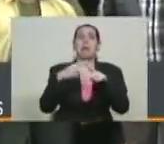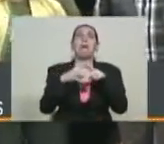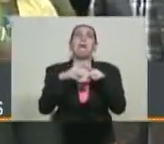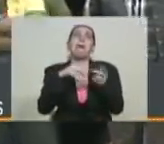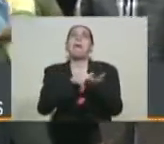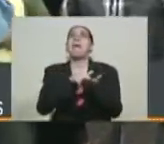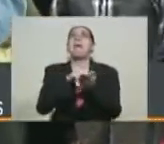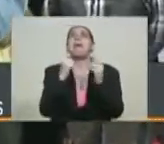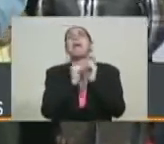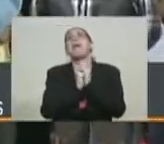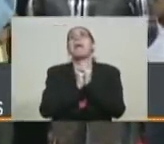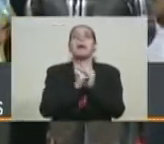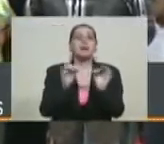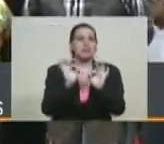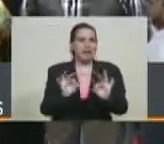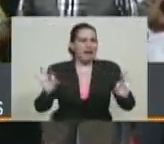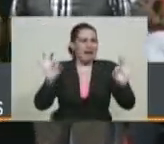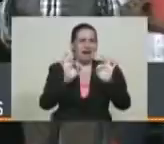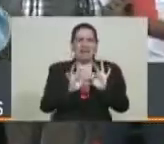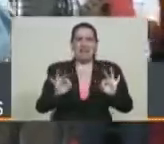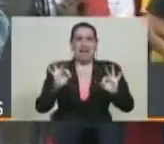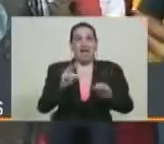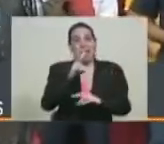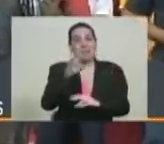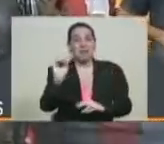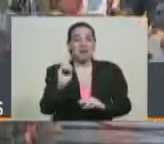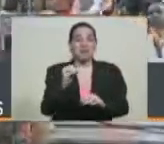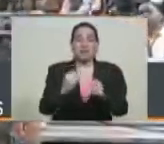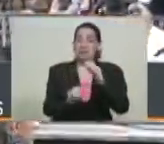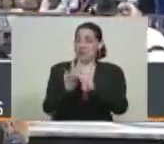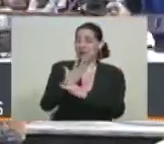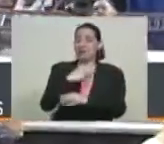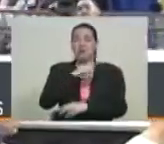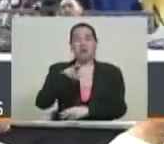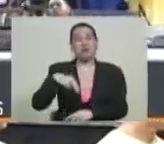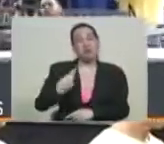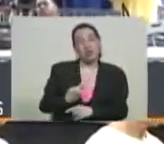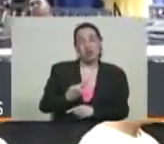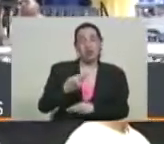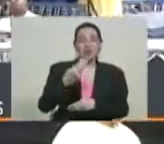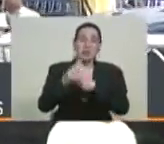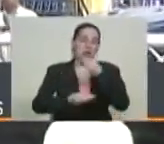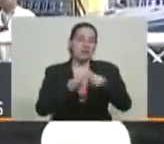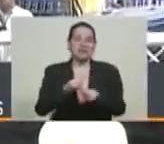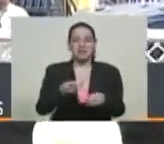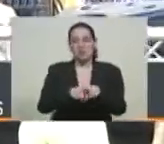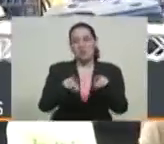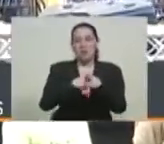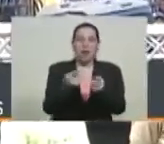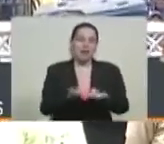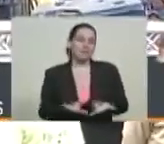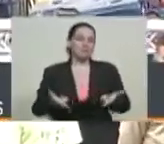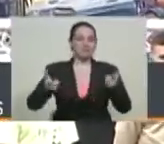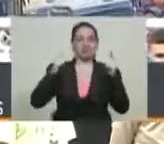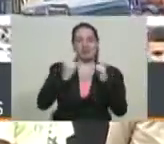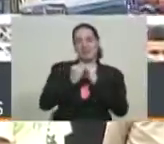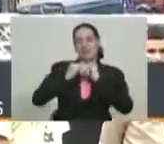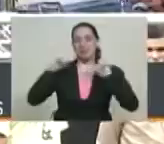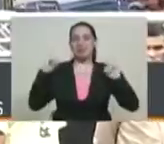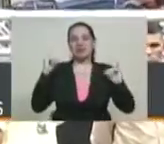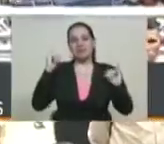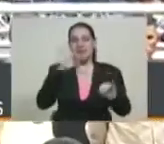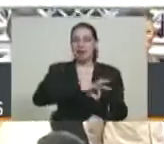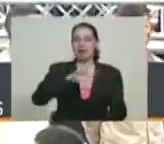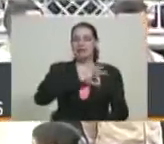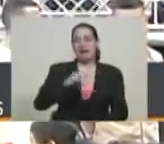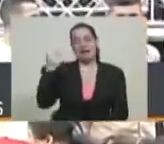Por eso el 20 de mayo nos estamos jugando la independencia nacional, los derechos